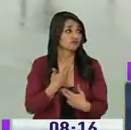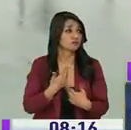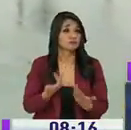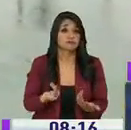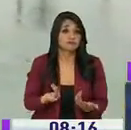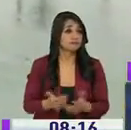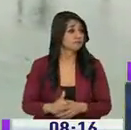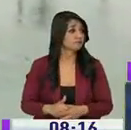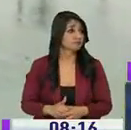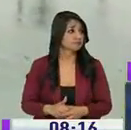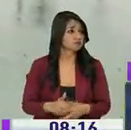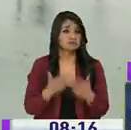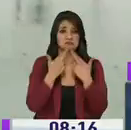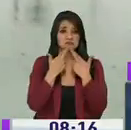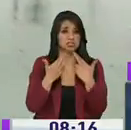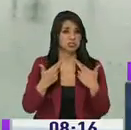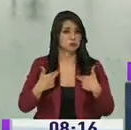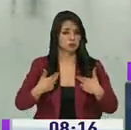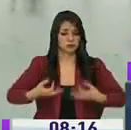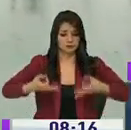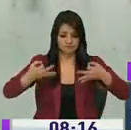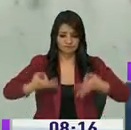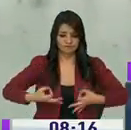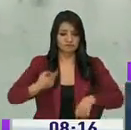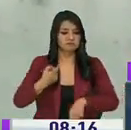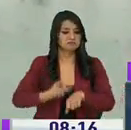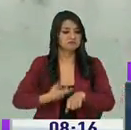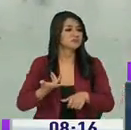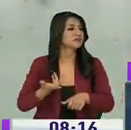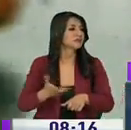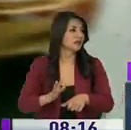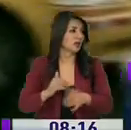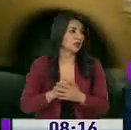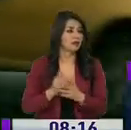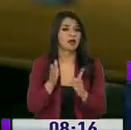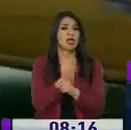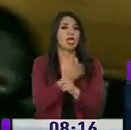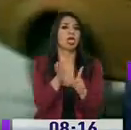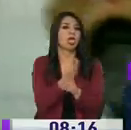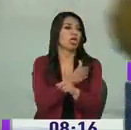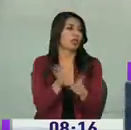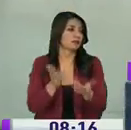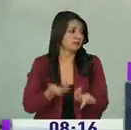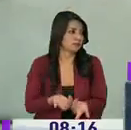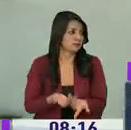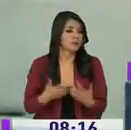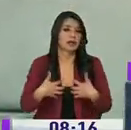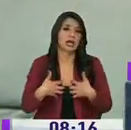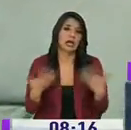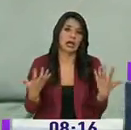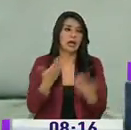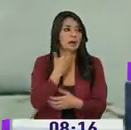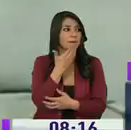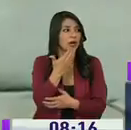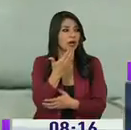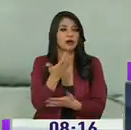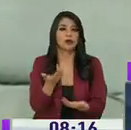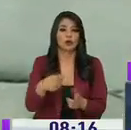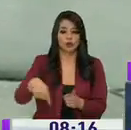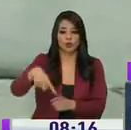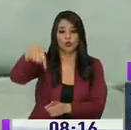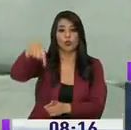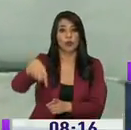hemos tenido una respuesta concreta, nos tienen engañando, nos vamos a reclamar, hacen unos